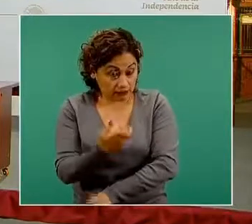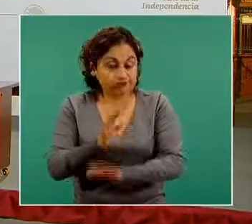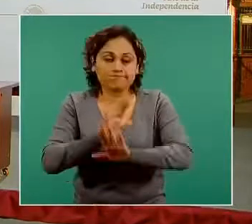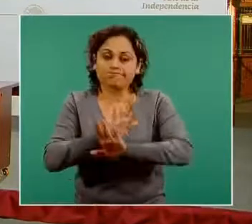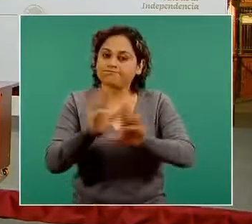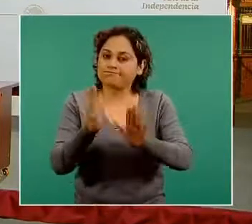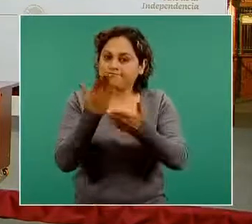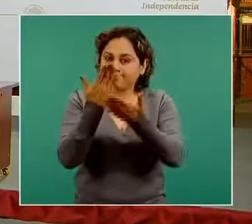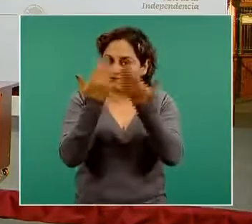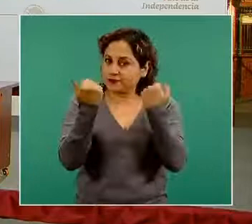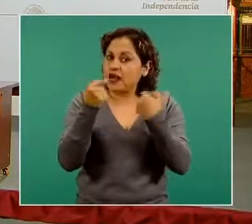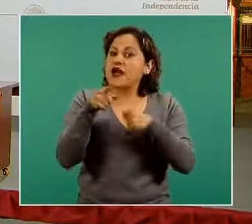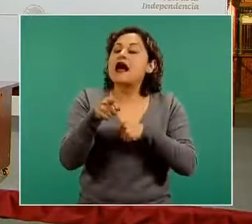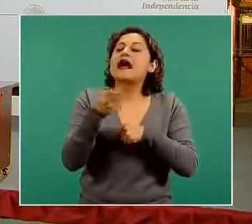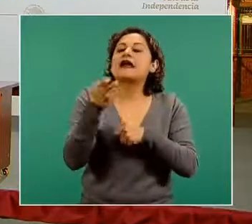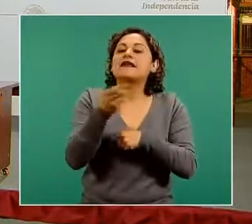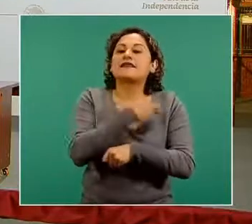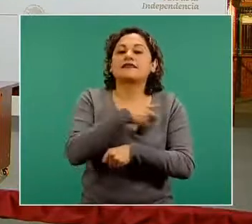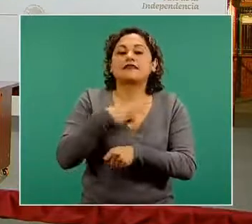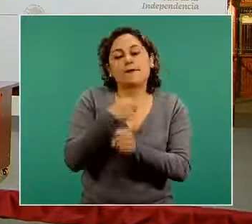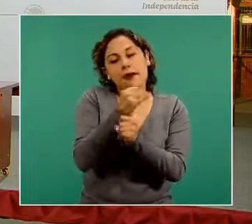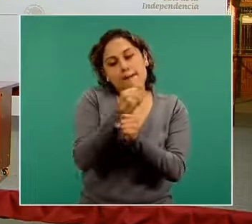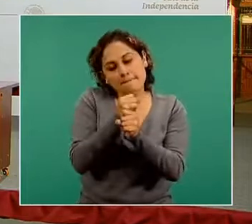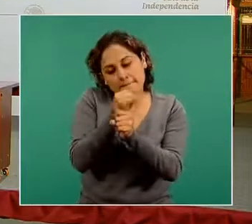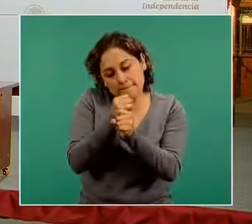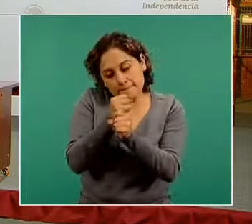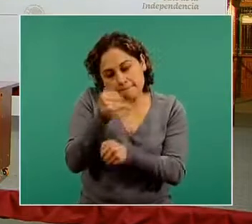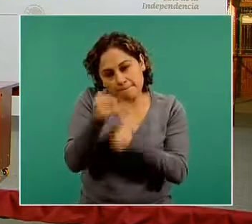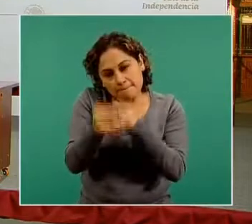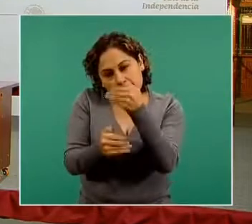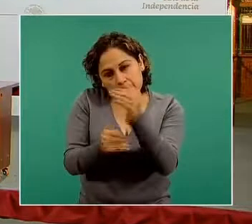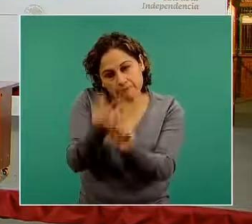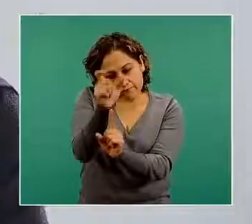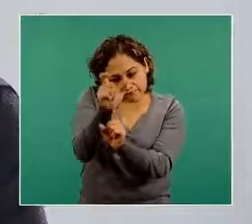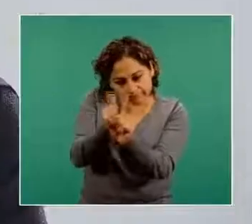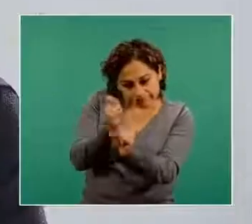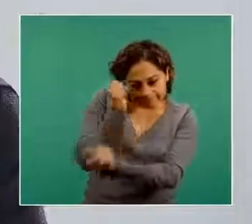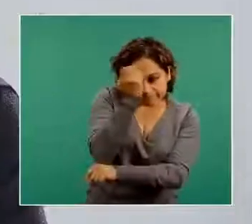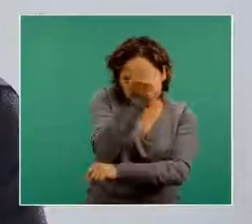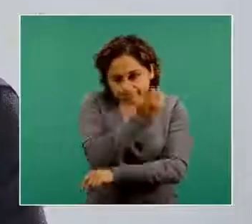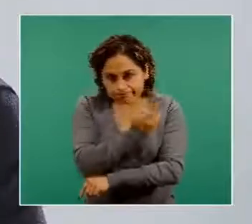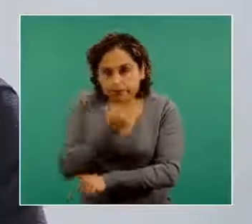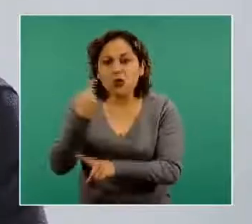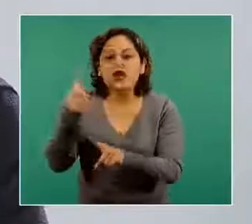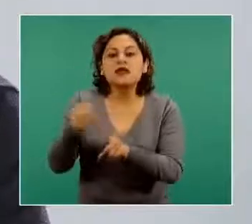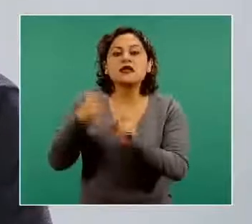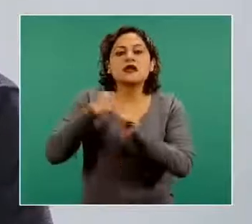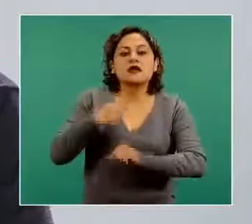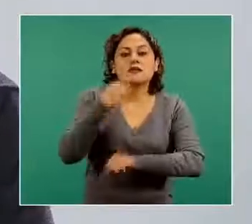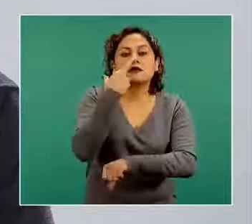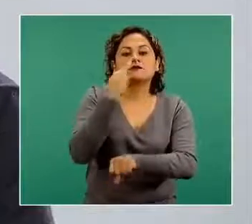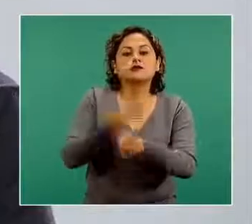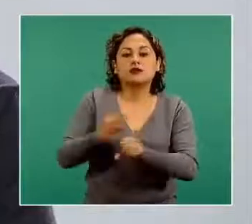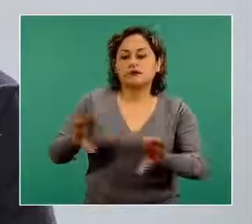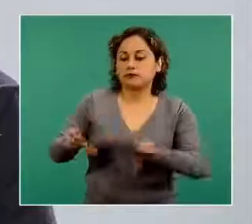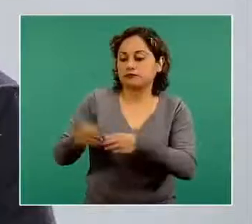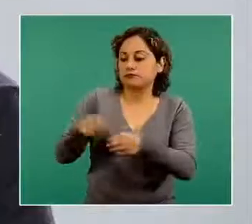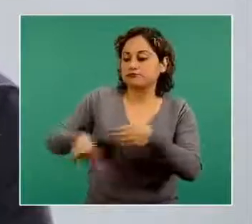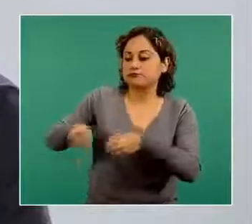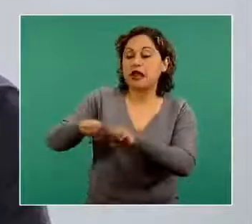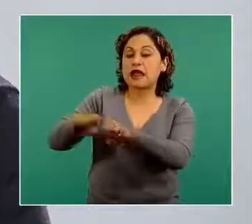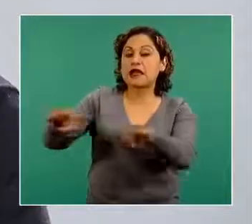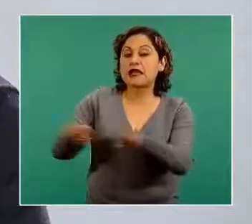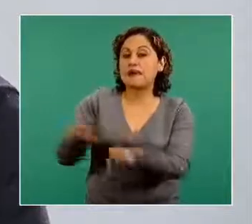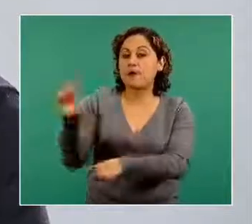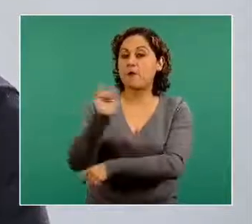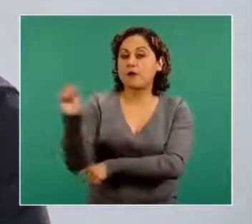proceso de investigación, de revisión del caso que lo lleva a cabo un grupo de expertos, quienes son los que finalmente emiten